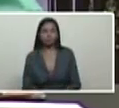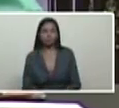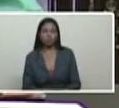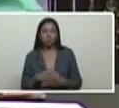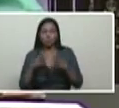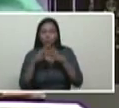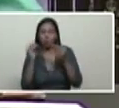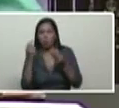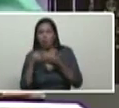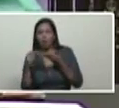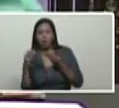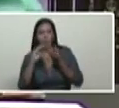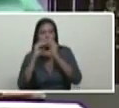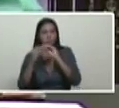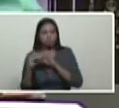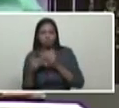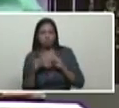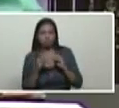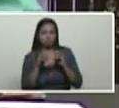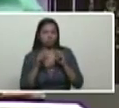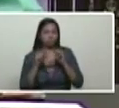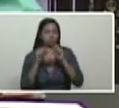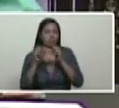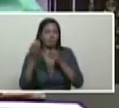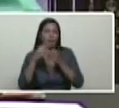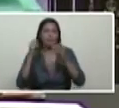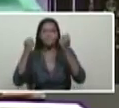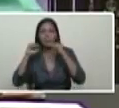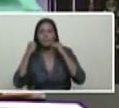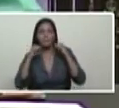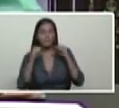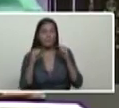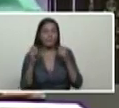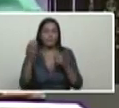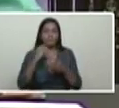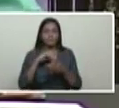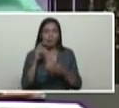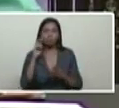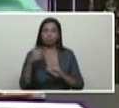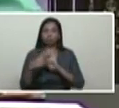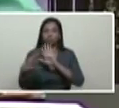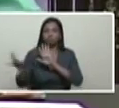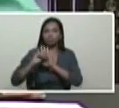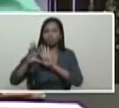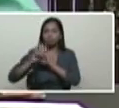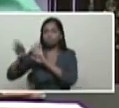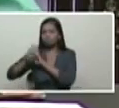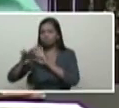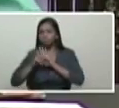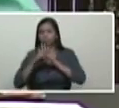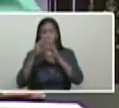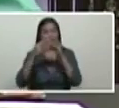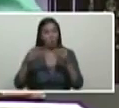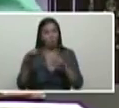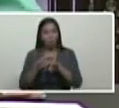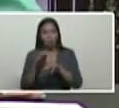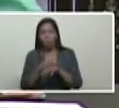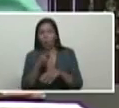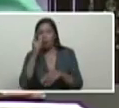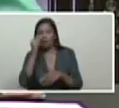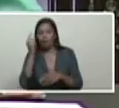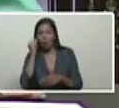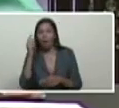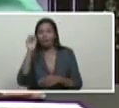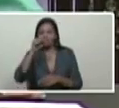equipamiento, de rehabilitación, seguir avanzando, y tomen ejemplo todos los gobernadores, gobernadoras, así es